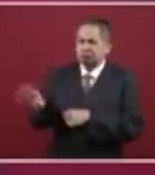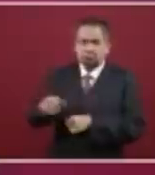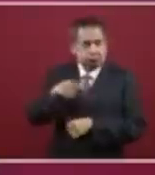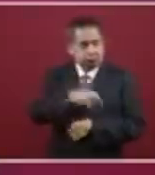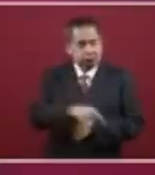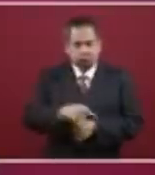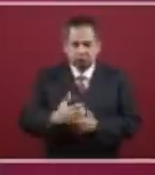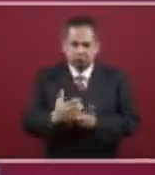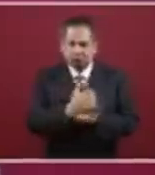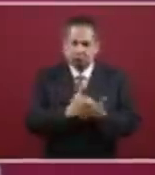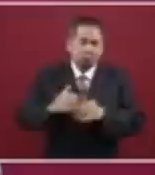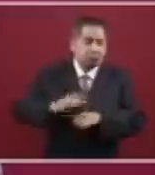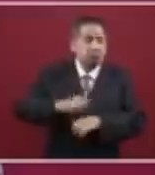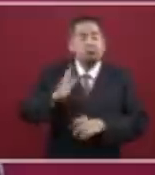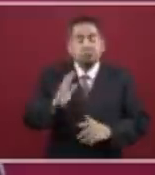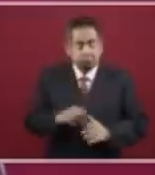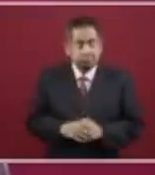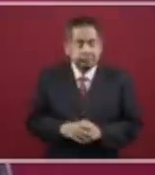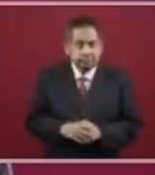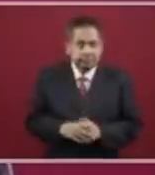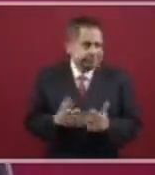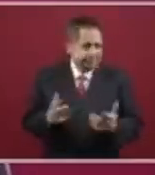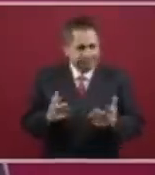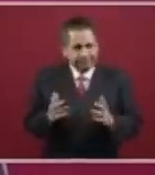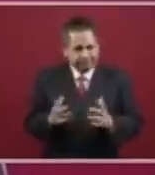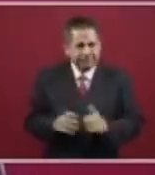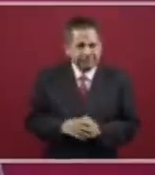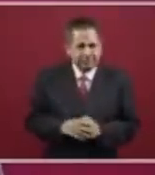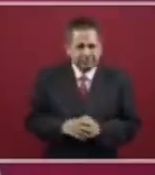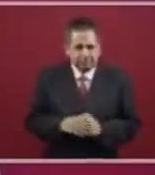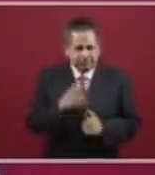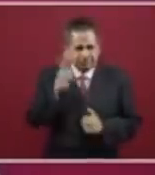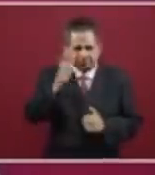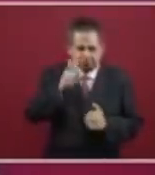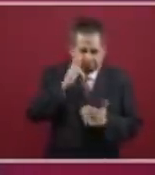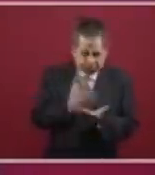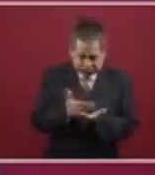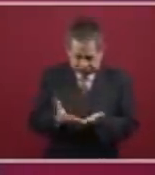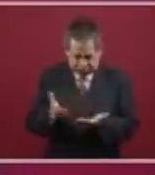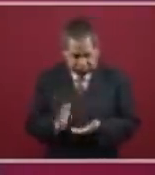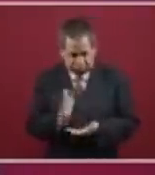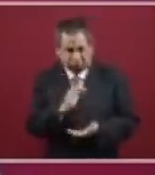ministro de la Corte. O sea, hay pruebas de esto.